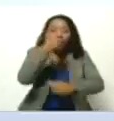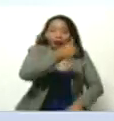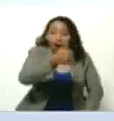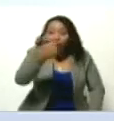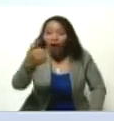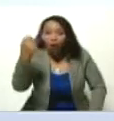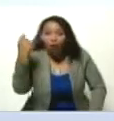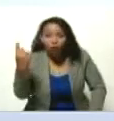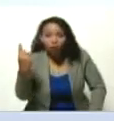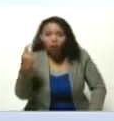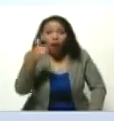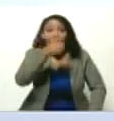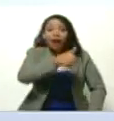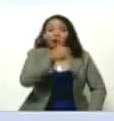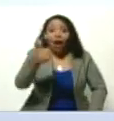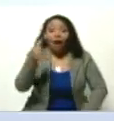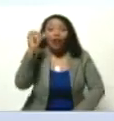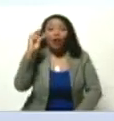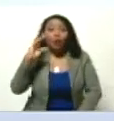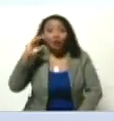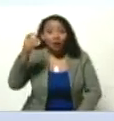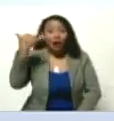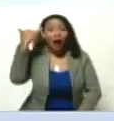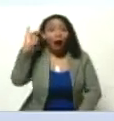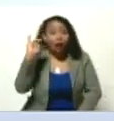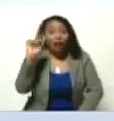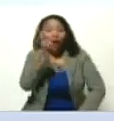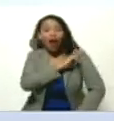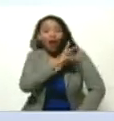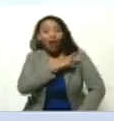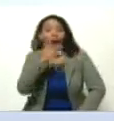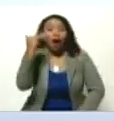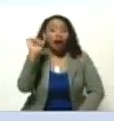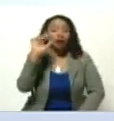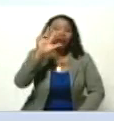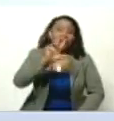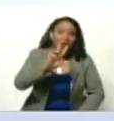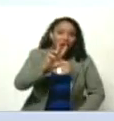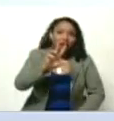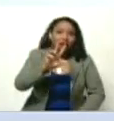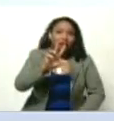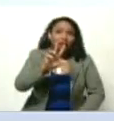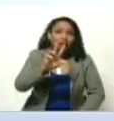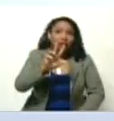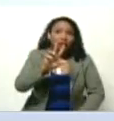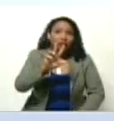VC hay un jefe, pero cada VC tiene en promedio unas tres